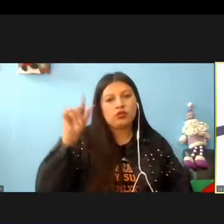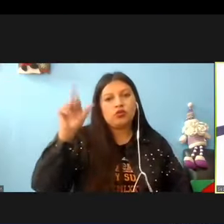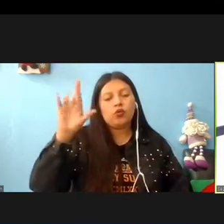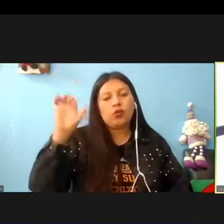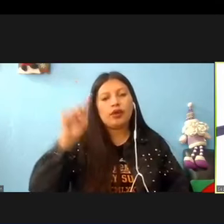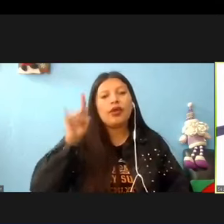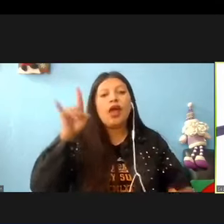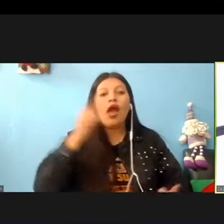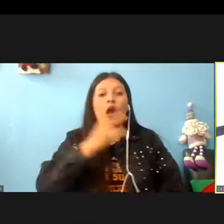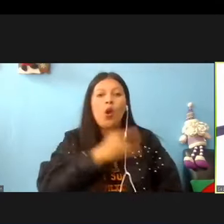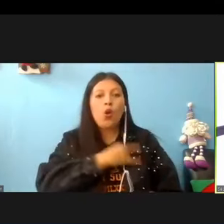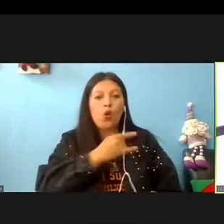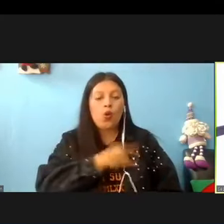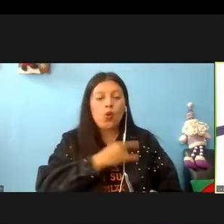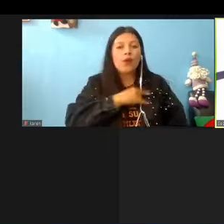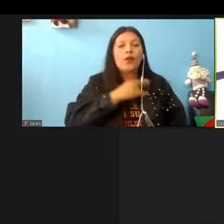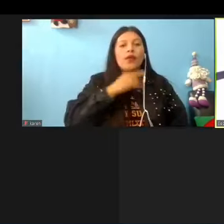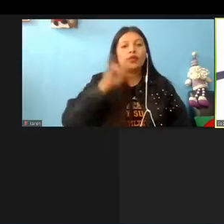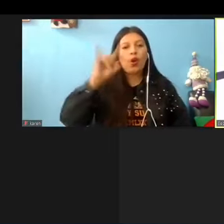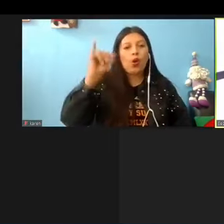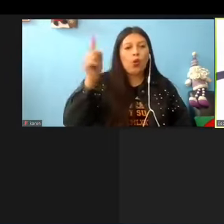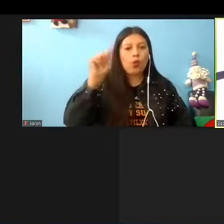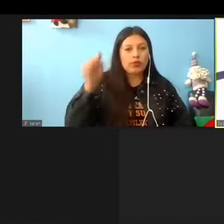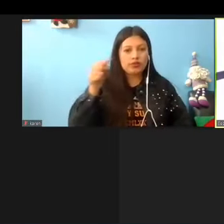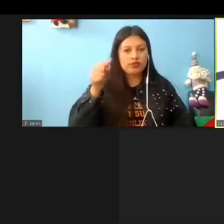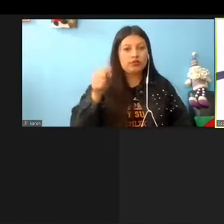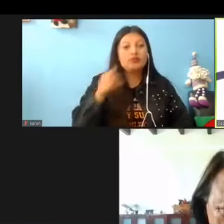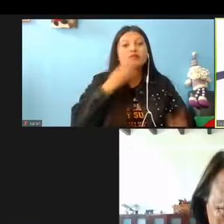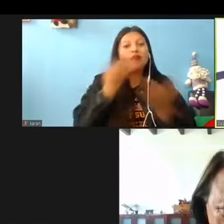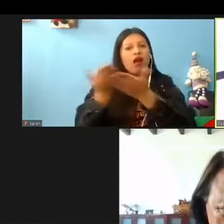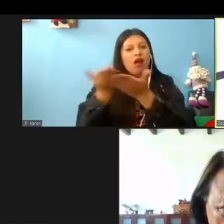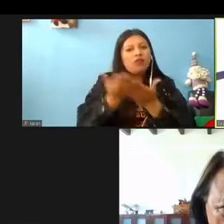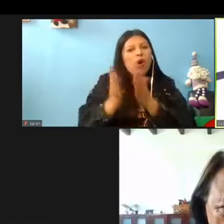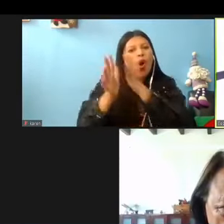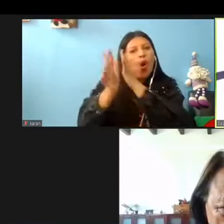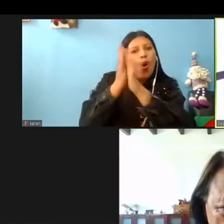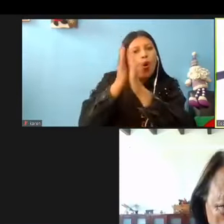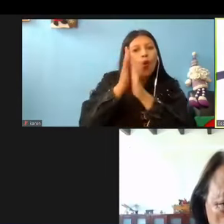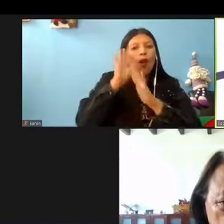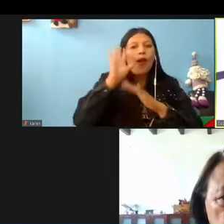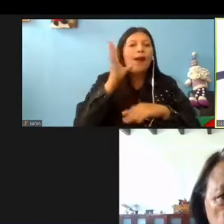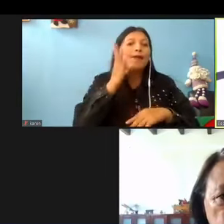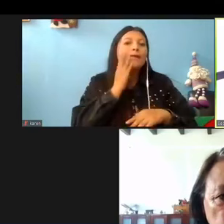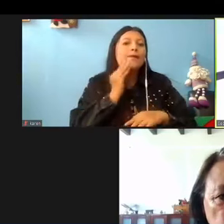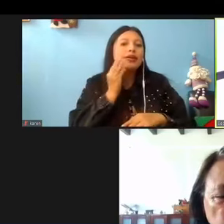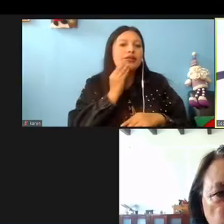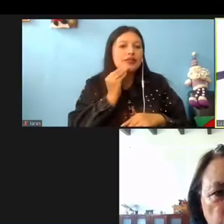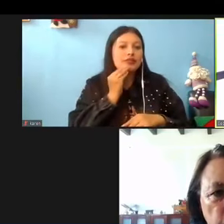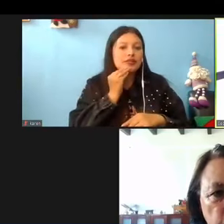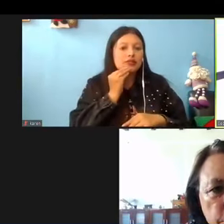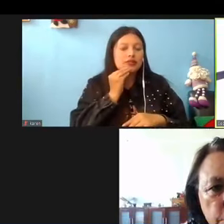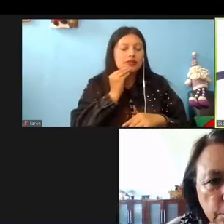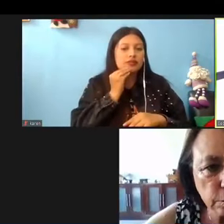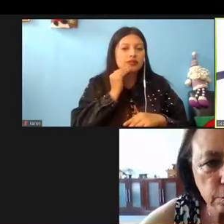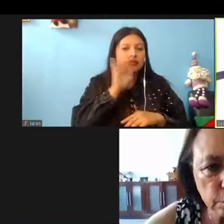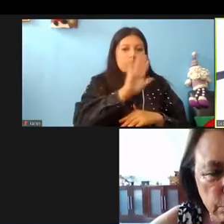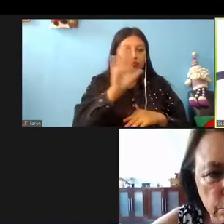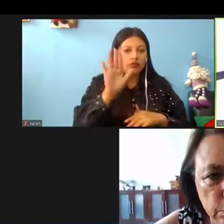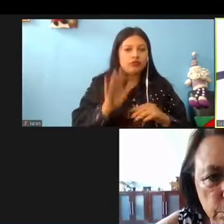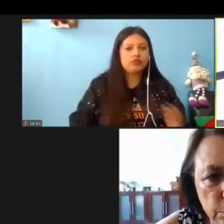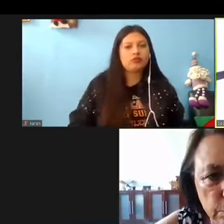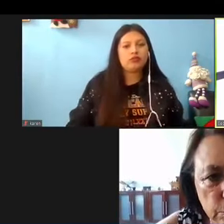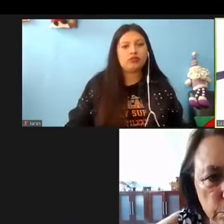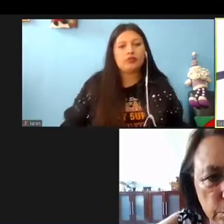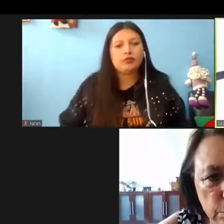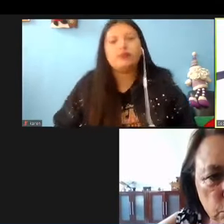de la Universidad Industrial de Santander, para que también nos comente a partir de la experiencia de ellos y bueno,